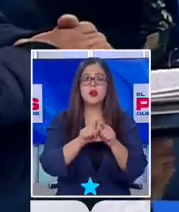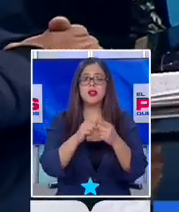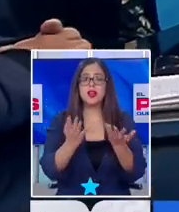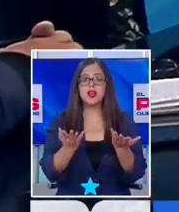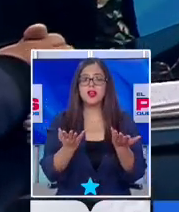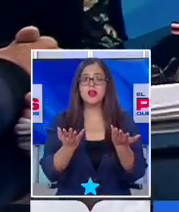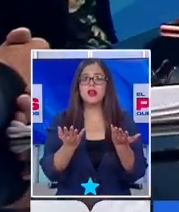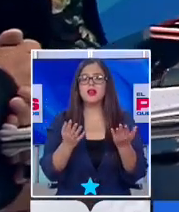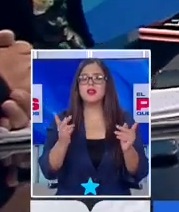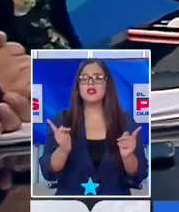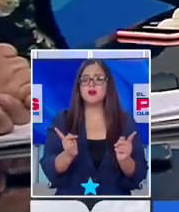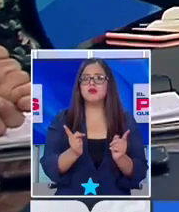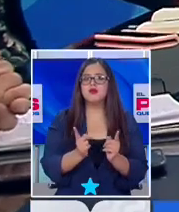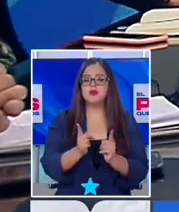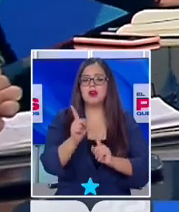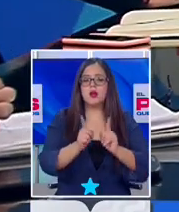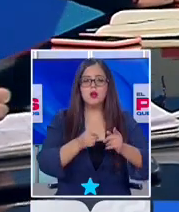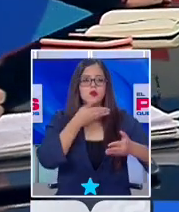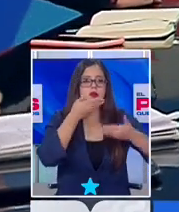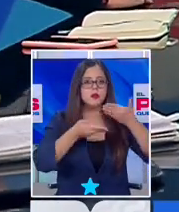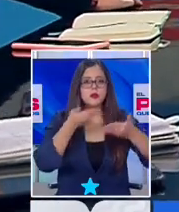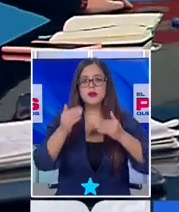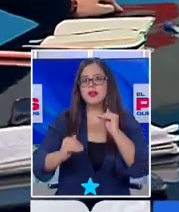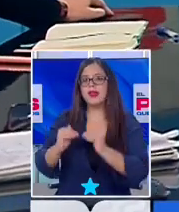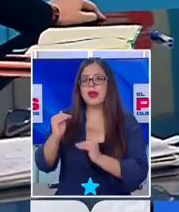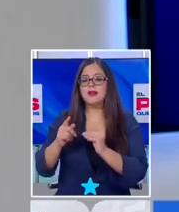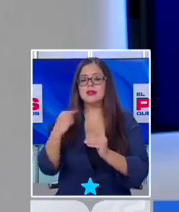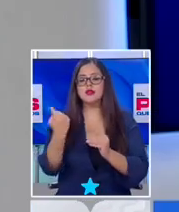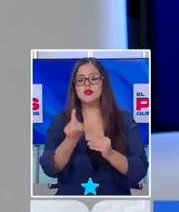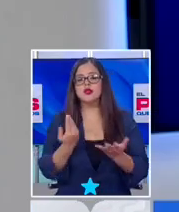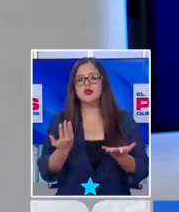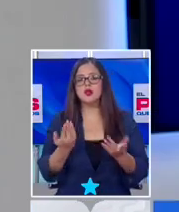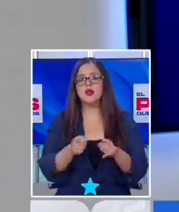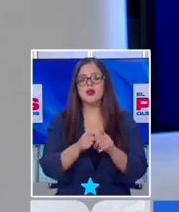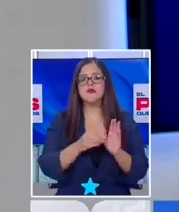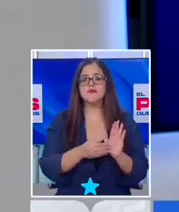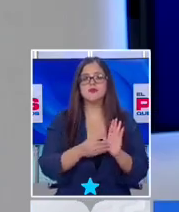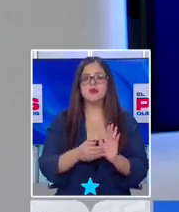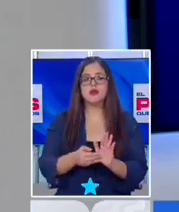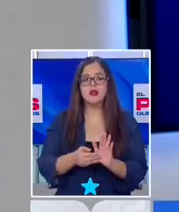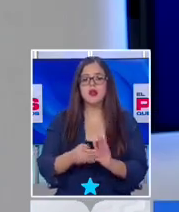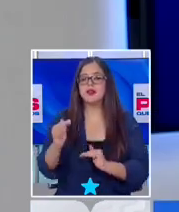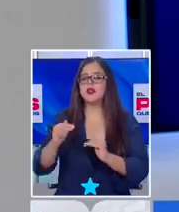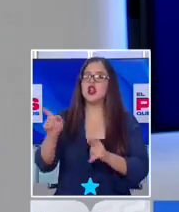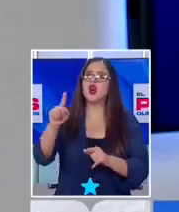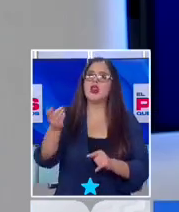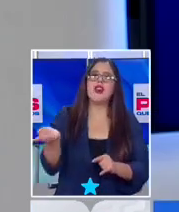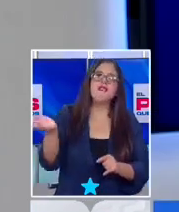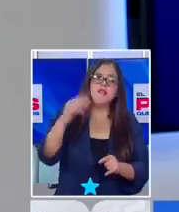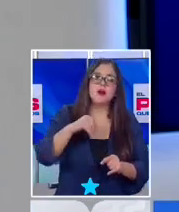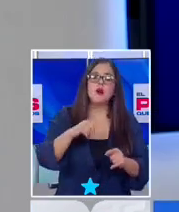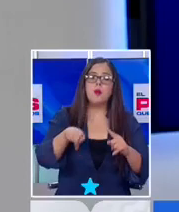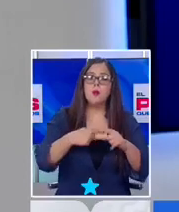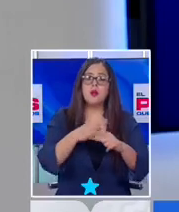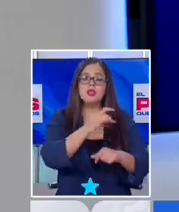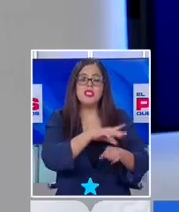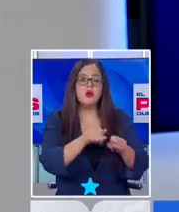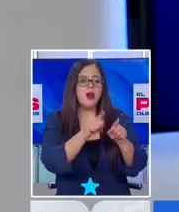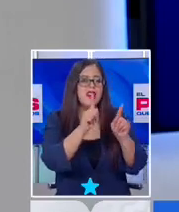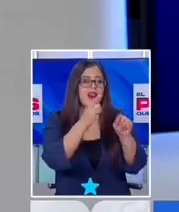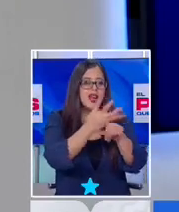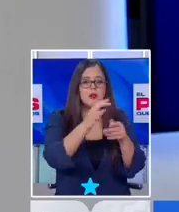cierto y también ciertos mensajes que a veces uno levanta porque a nosotros nos dicen que vamos por chile que está obstruyendo etcétera pero